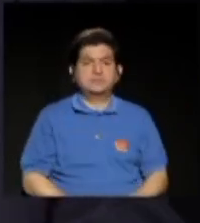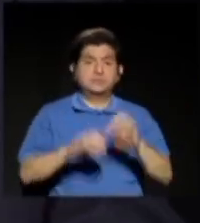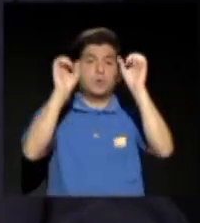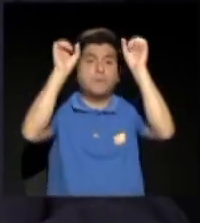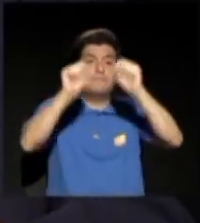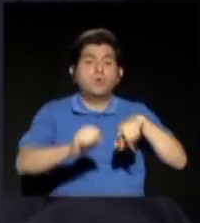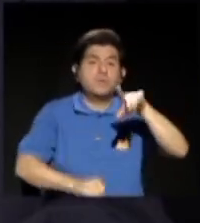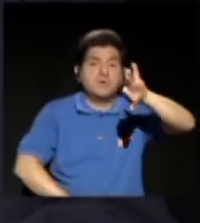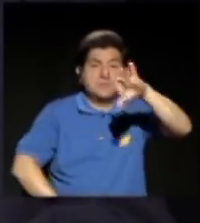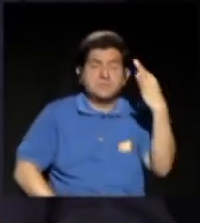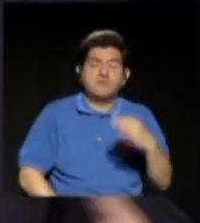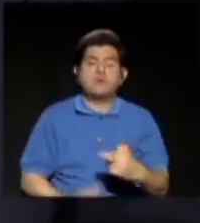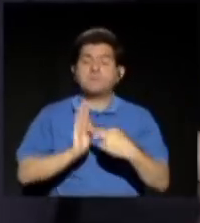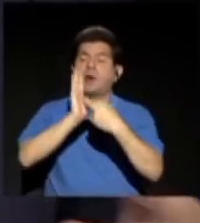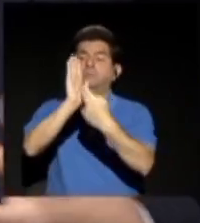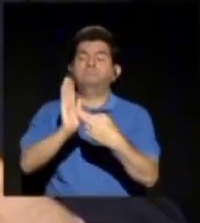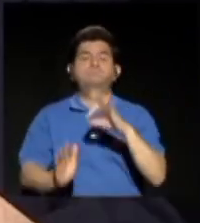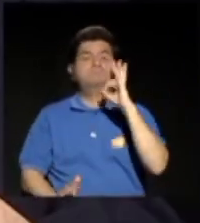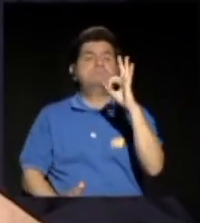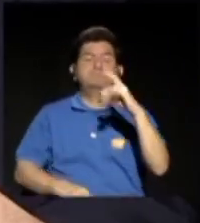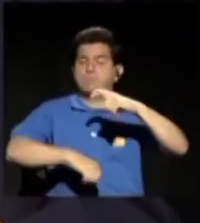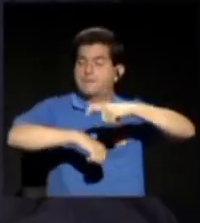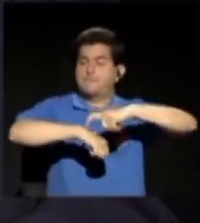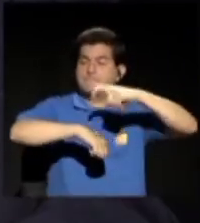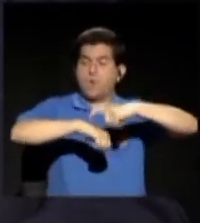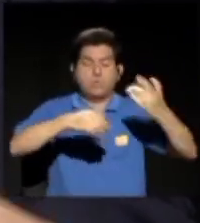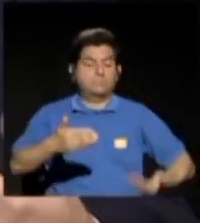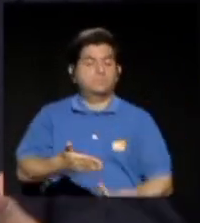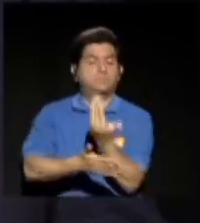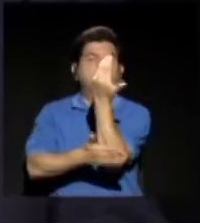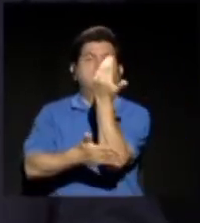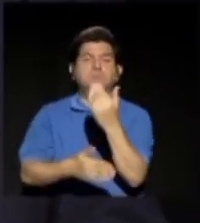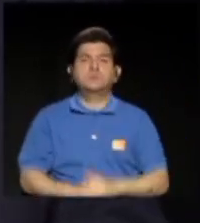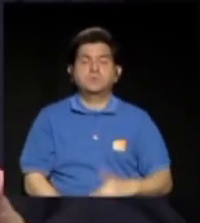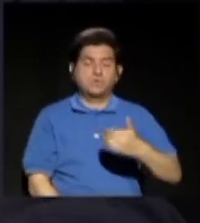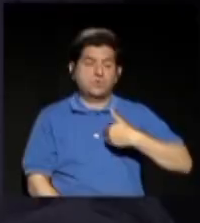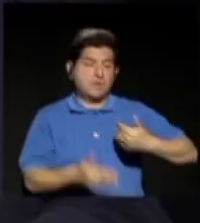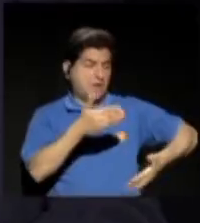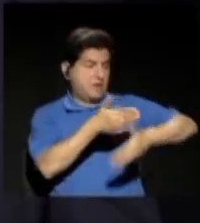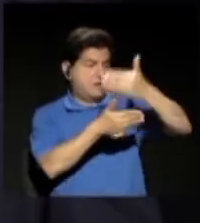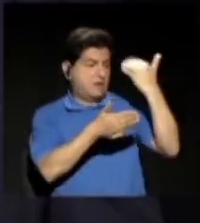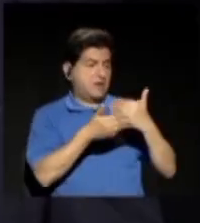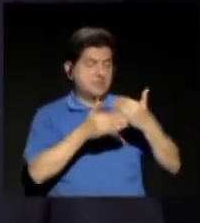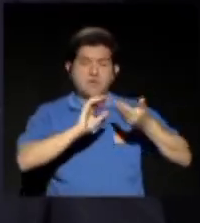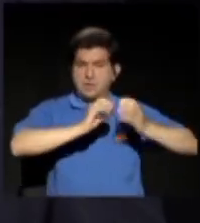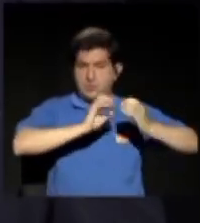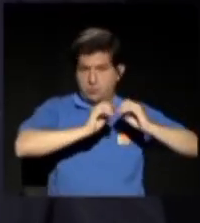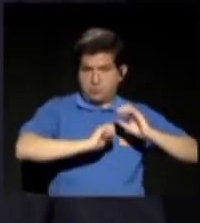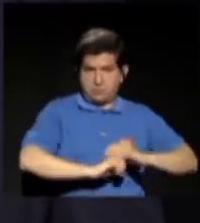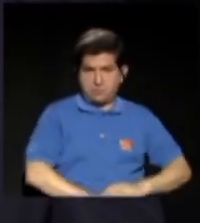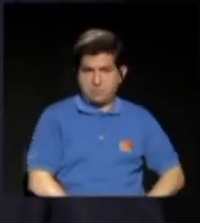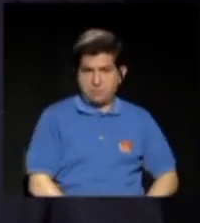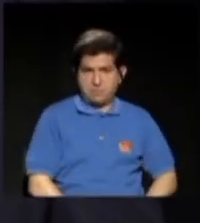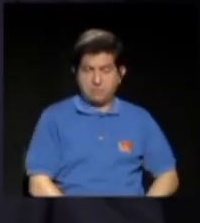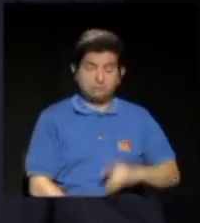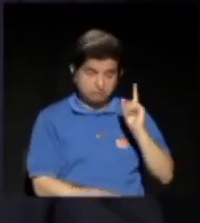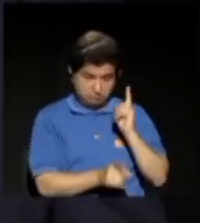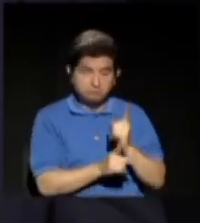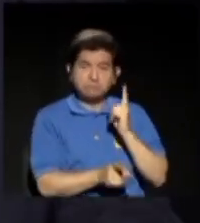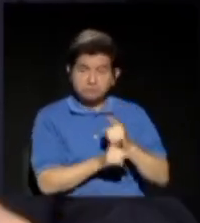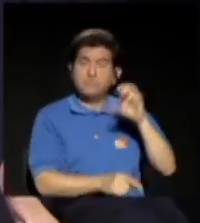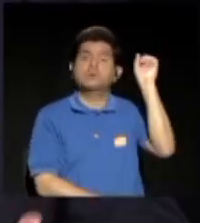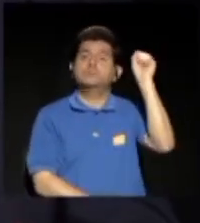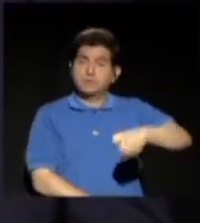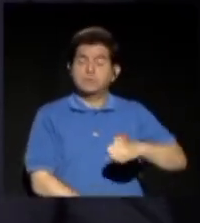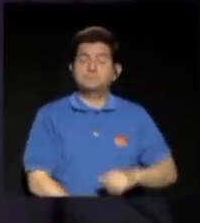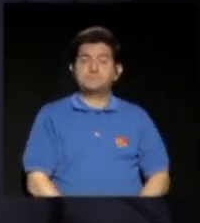que sea más representativo de un momento más reciente del que se tenía en el índice anterior, ¿verdad? Entonces, efectivamente, sí,